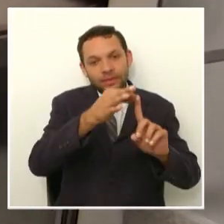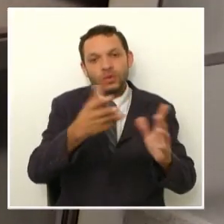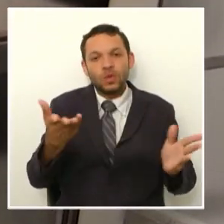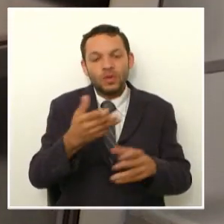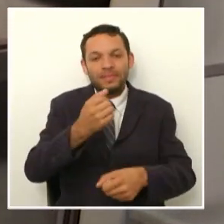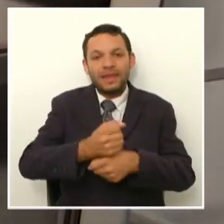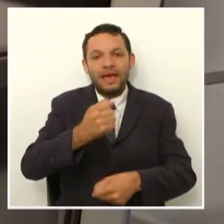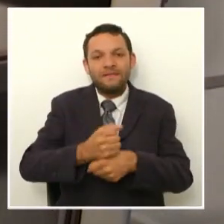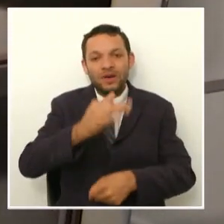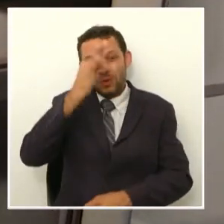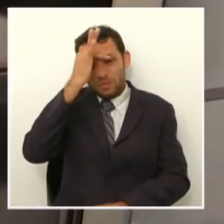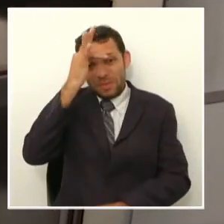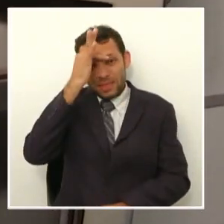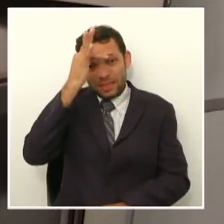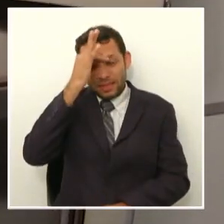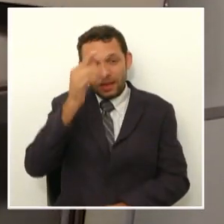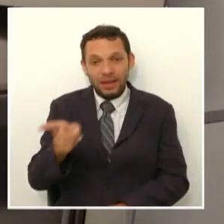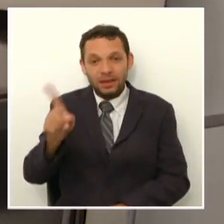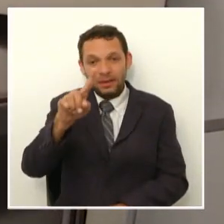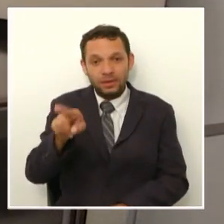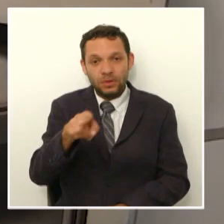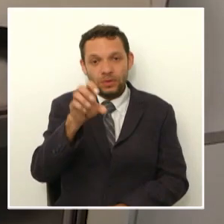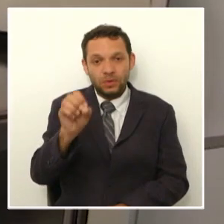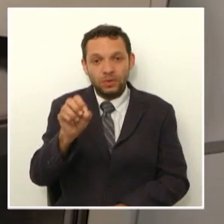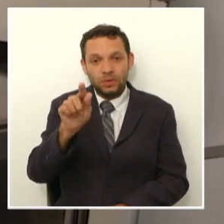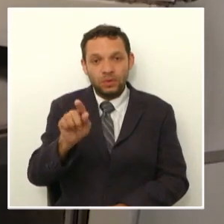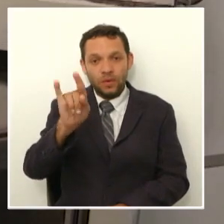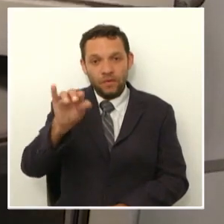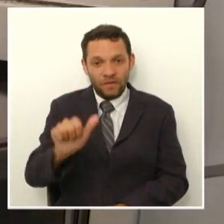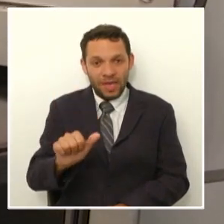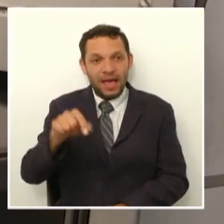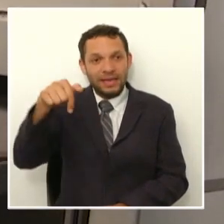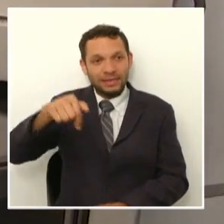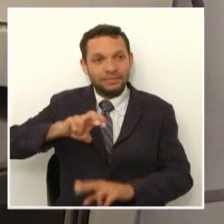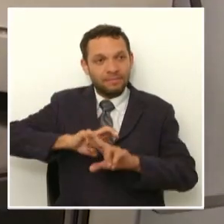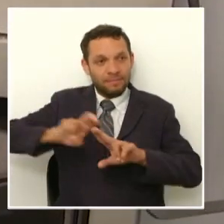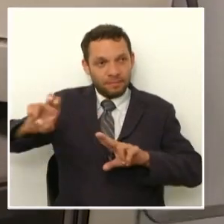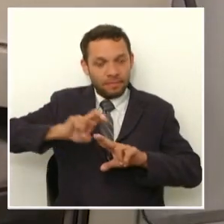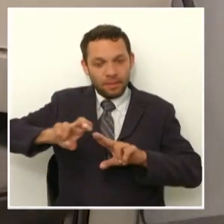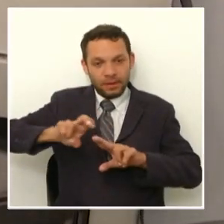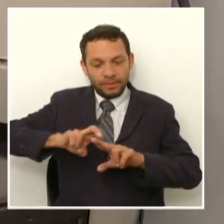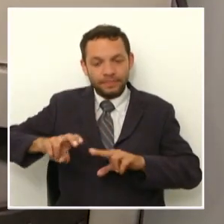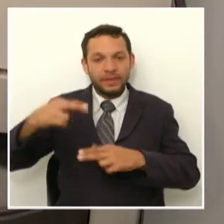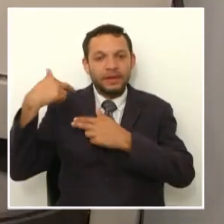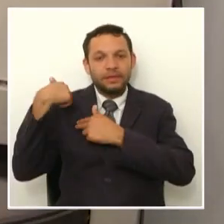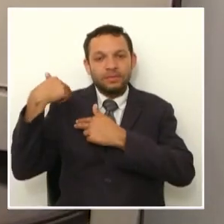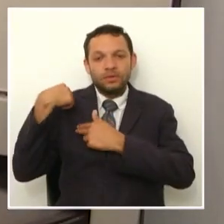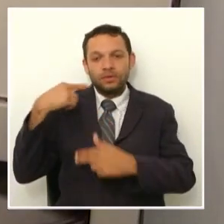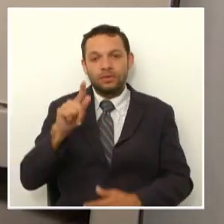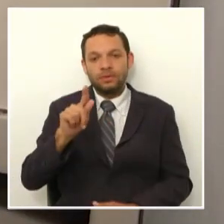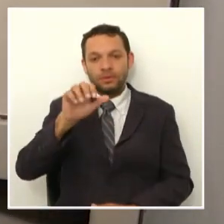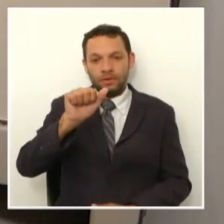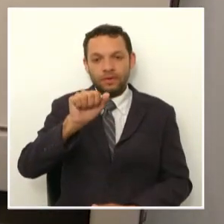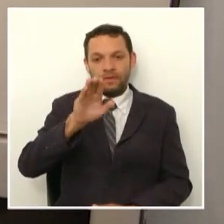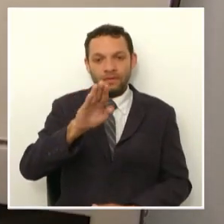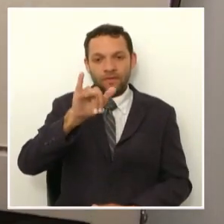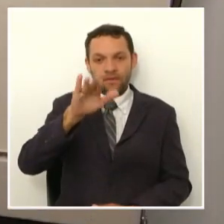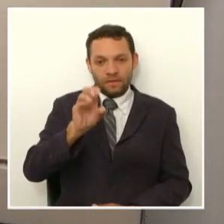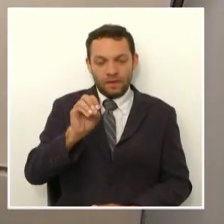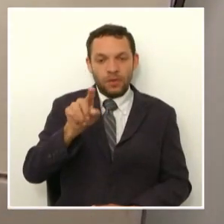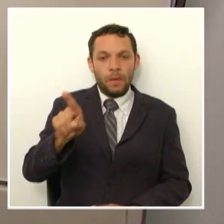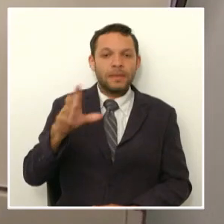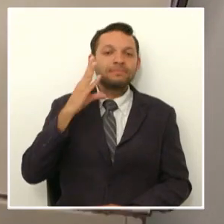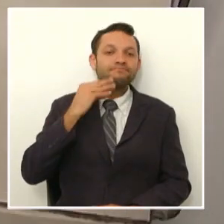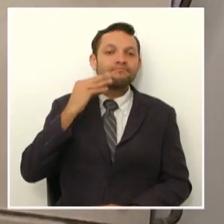Sofía y lo manejaba el doctor José Copiano y el doctor Fabio Franco. Fabio Franco, sí. Ellos eran los que manejaban